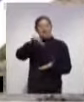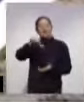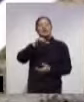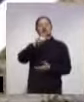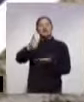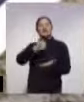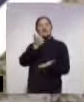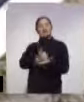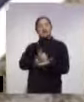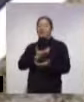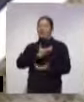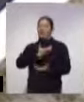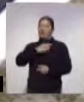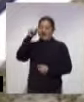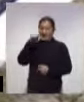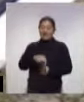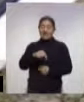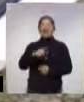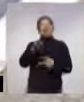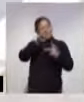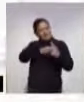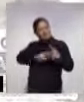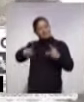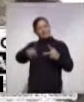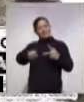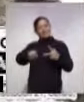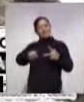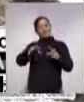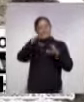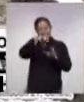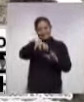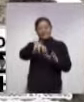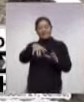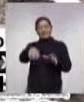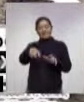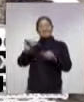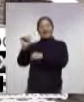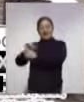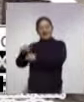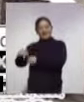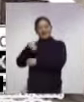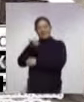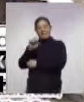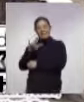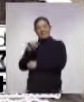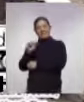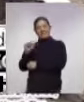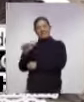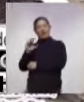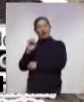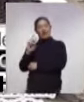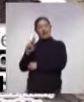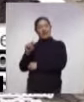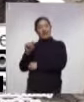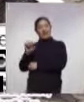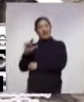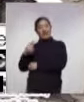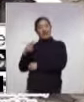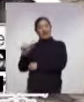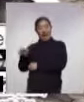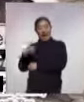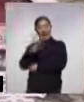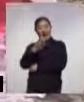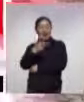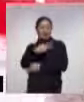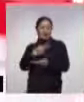de la Constitución, pues se inaugura la pieza de esta artista, Melisa Ortega, como parte de este